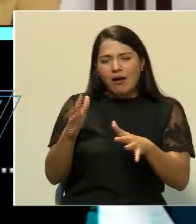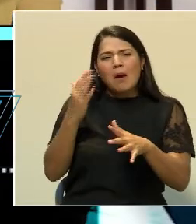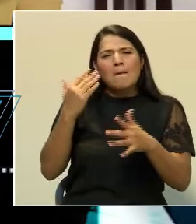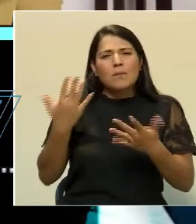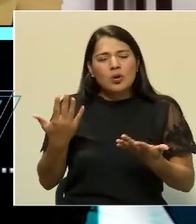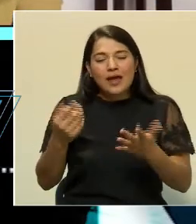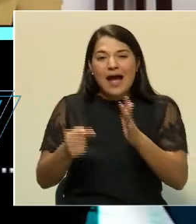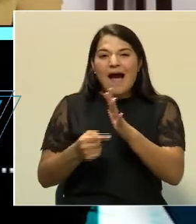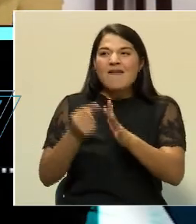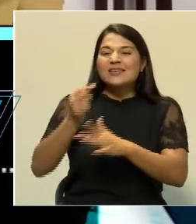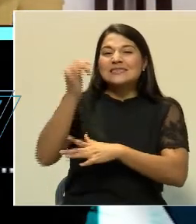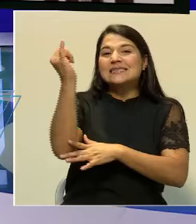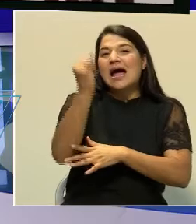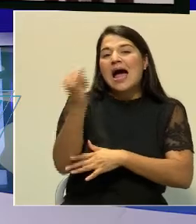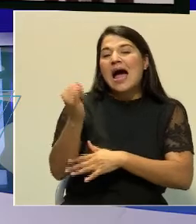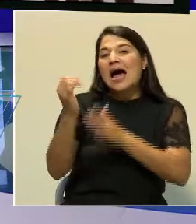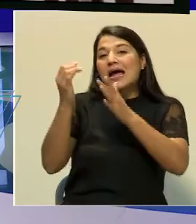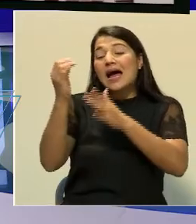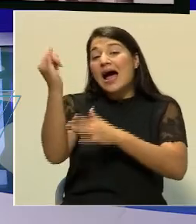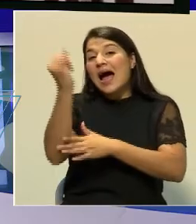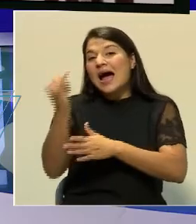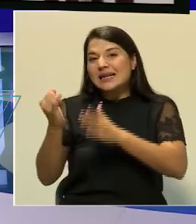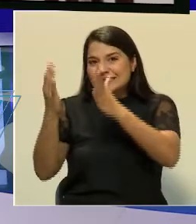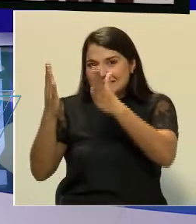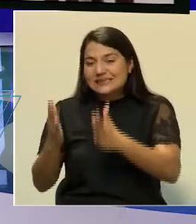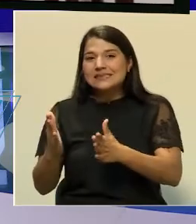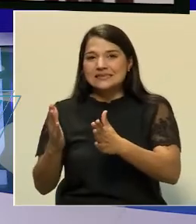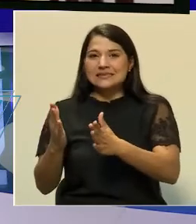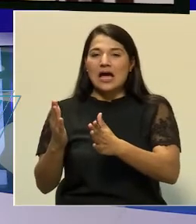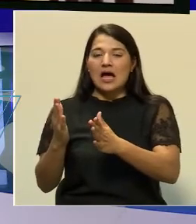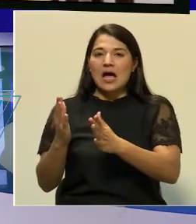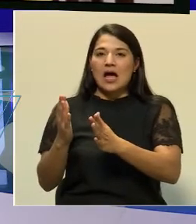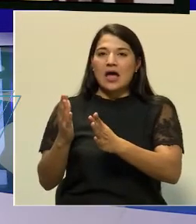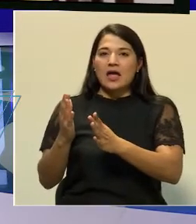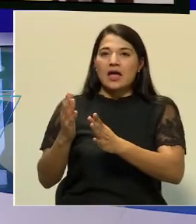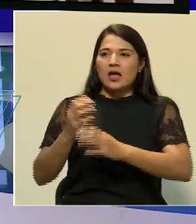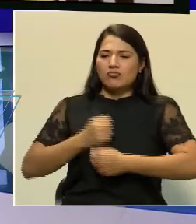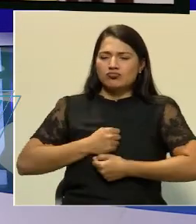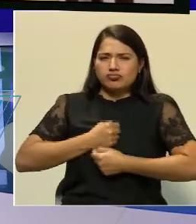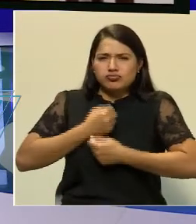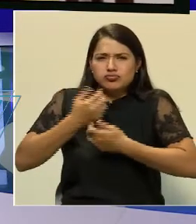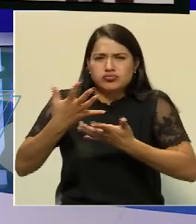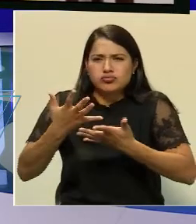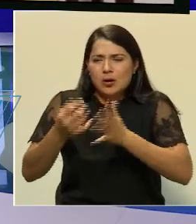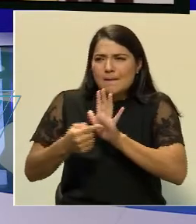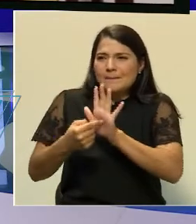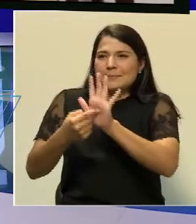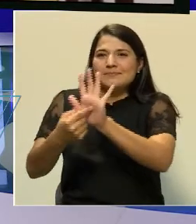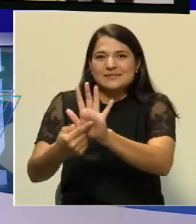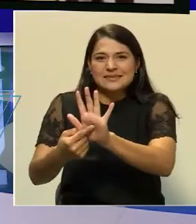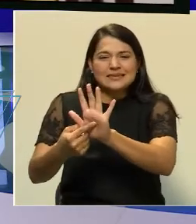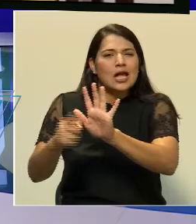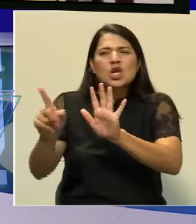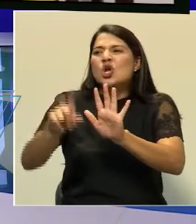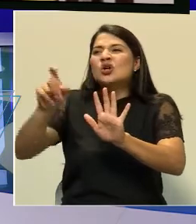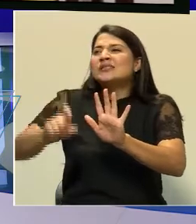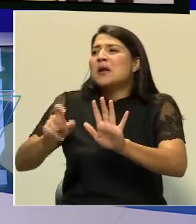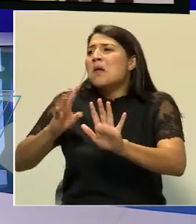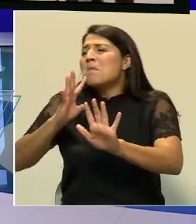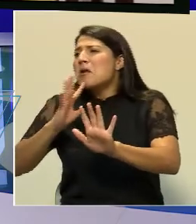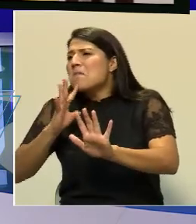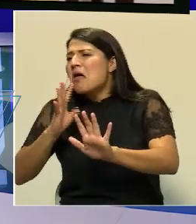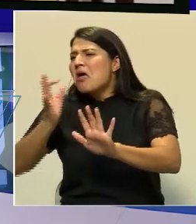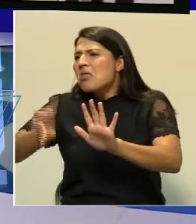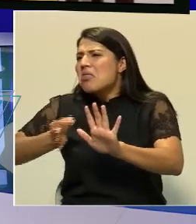normalmente crean obras precisamente para no tener que comunicarse a través de palabras o a través de presencialidad, y las obras son como su